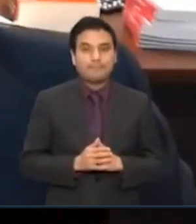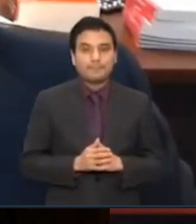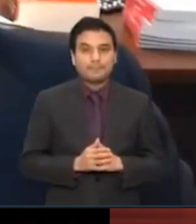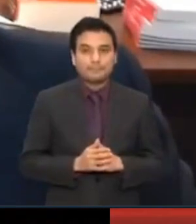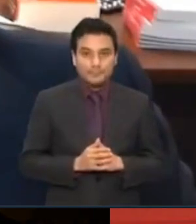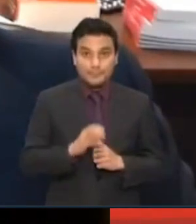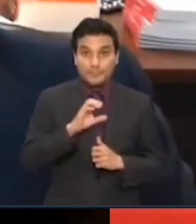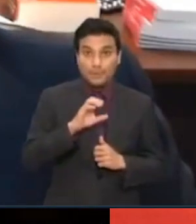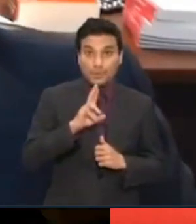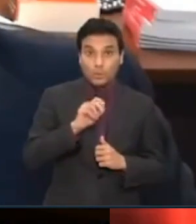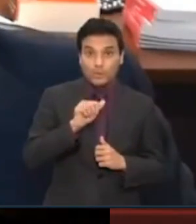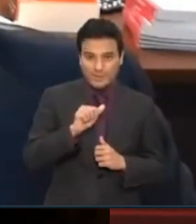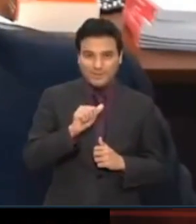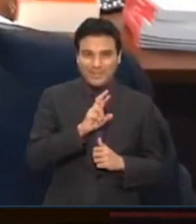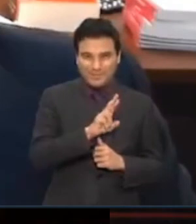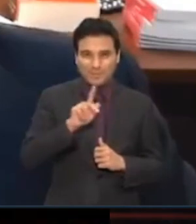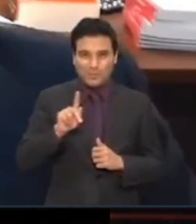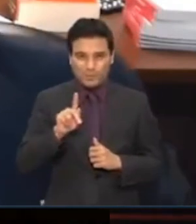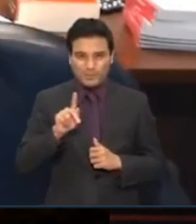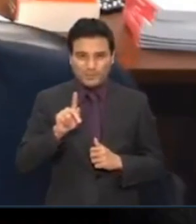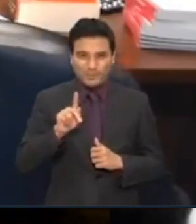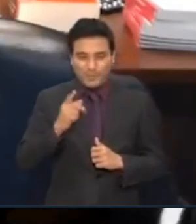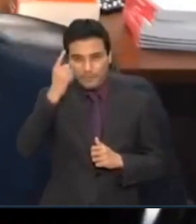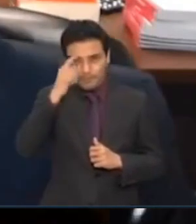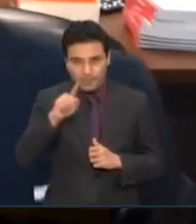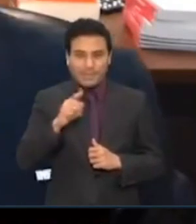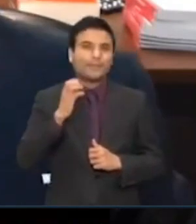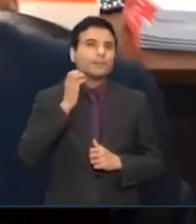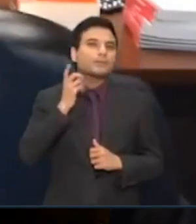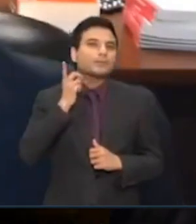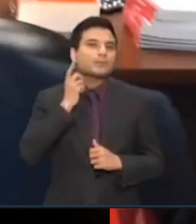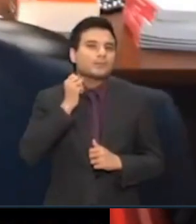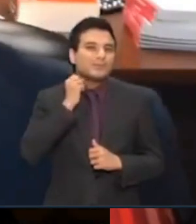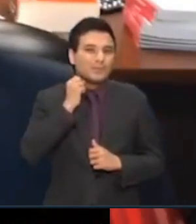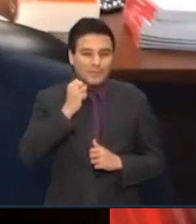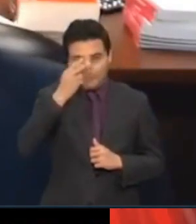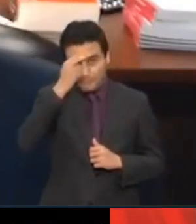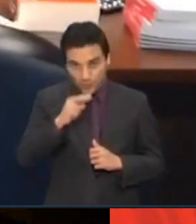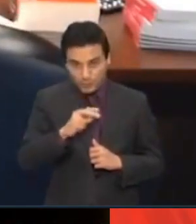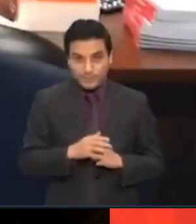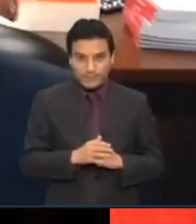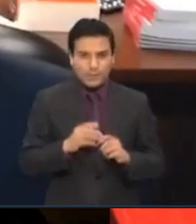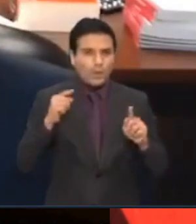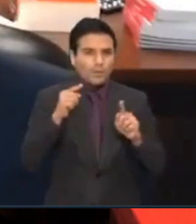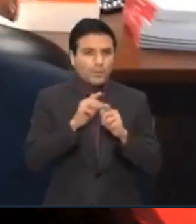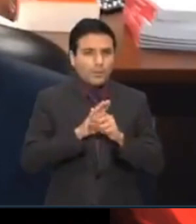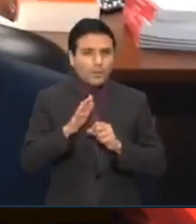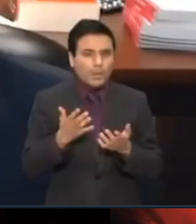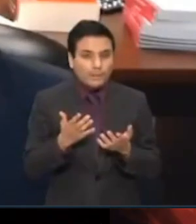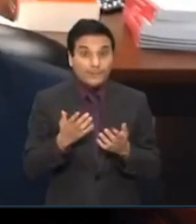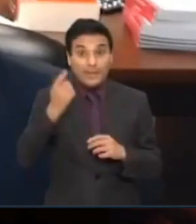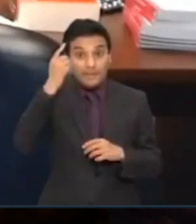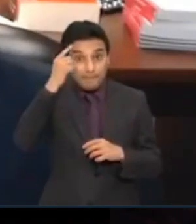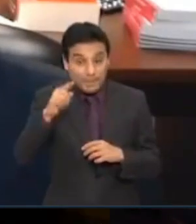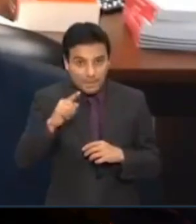las cuotas de representación proporcional que se prevén en la integración de las cámaras del Congreso de la Unión en México tienen la finalidad de atenuar la